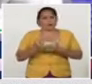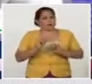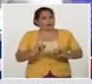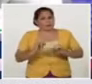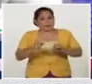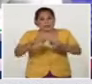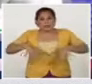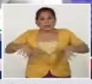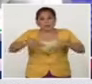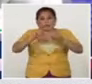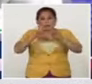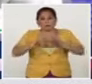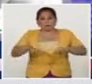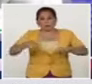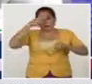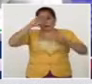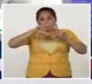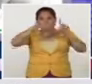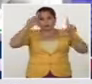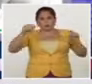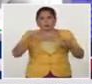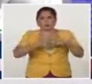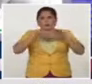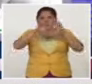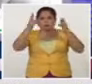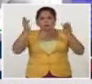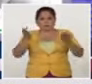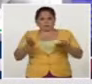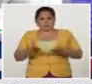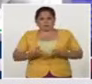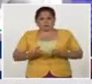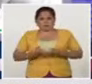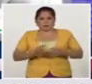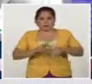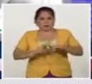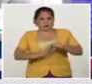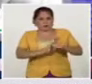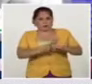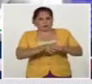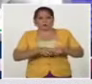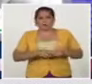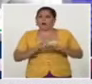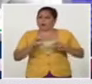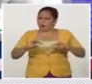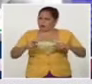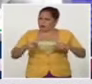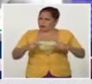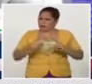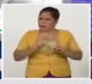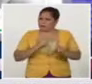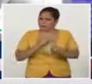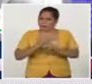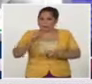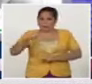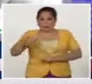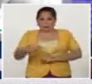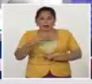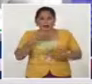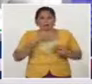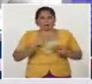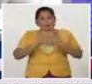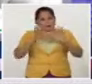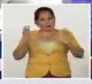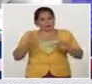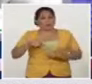situación epidemiológica en nuestro país y en el mundo debido al impacto de la COVID-19. Volveremos a encontrarnos mañana. Hasta entonces tenga una buena